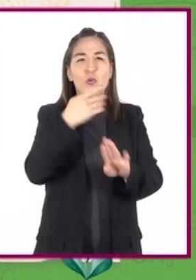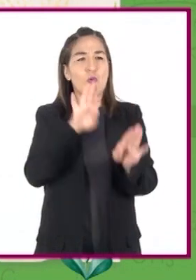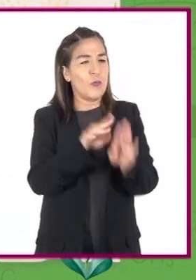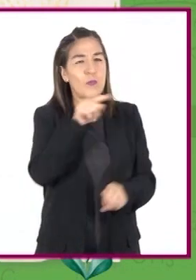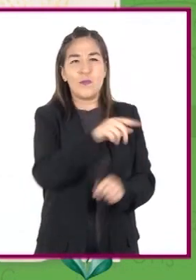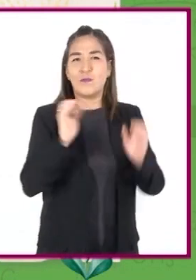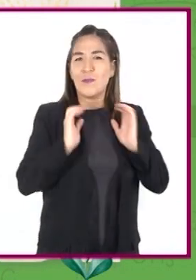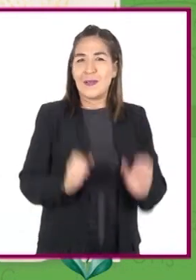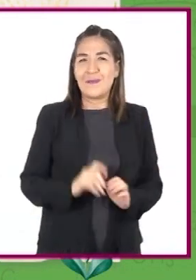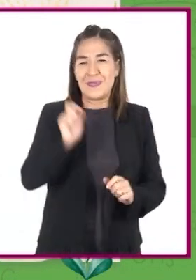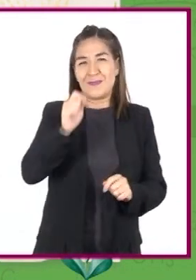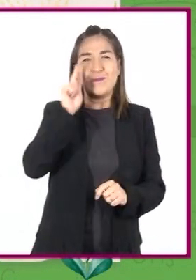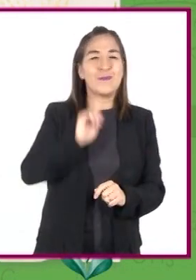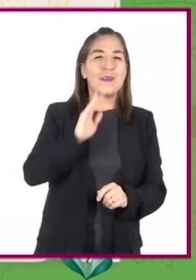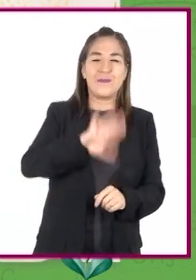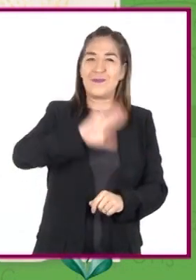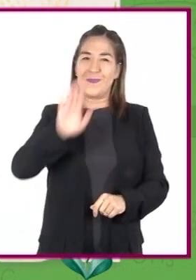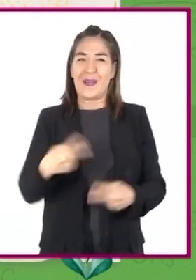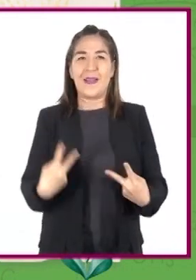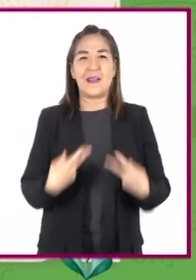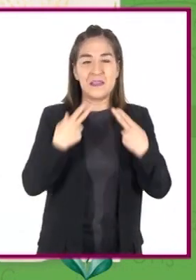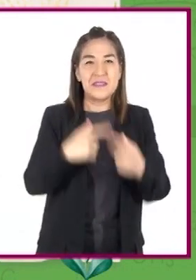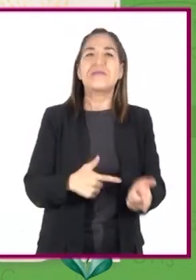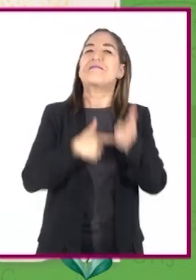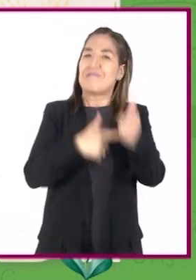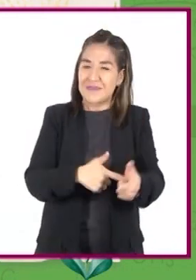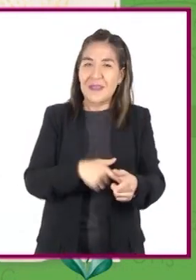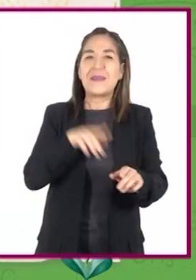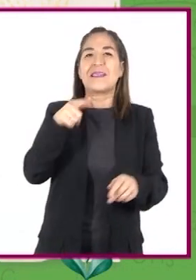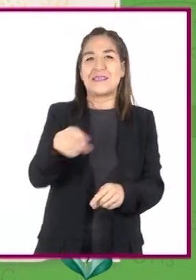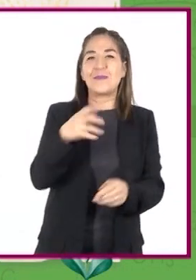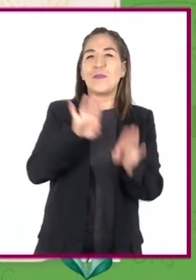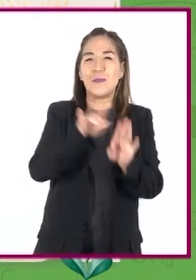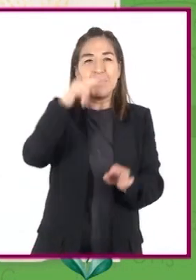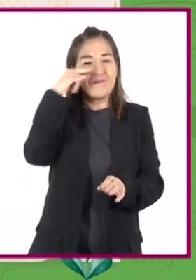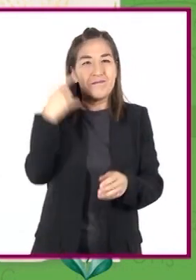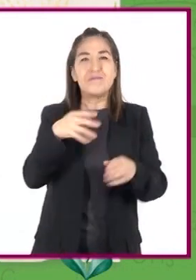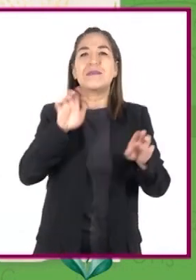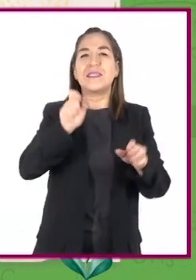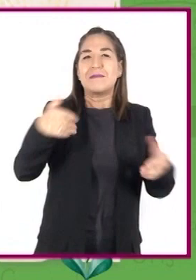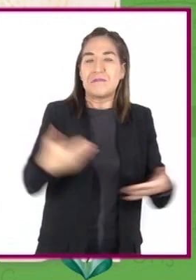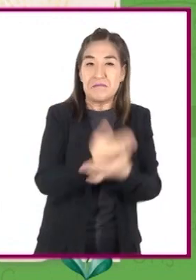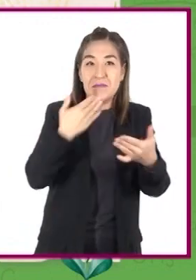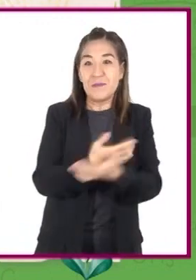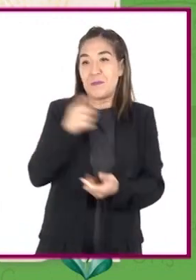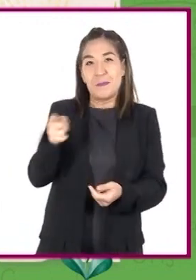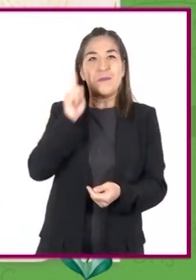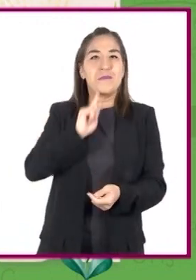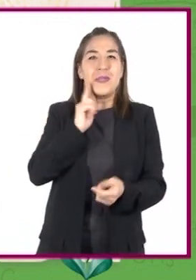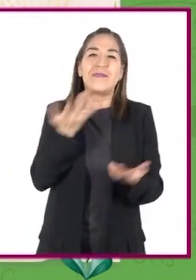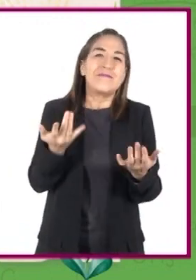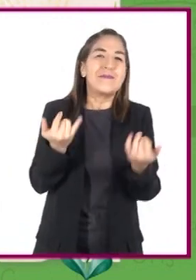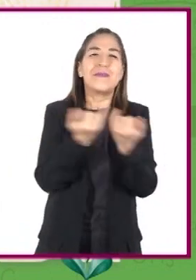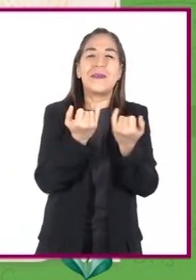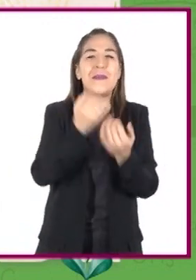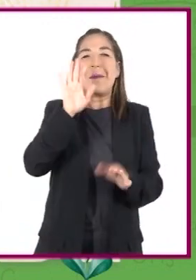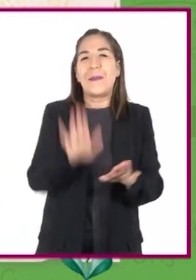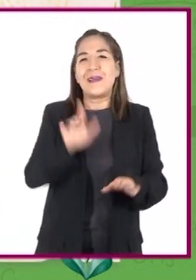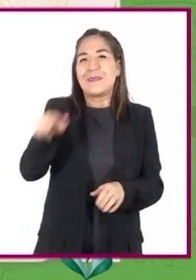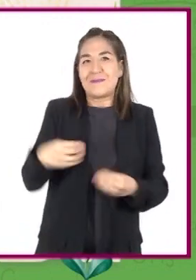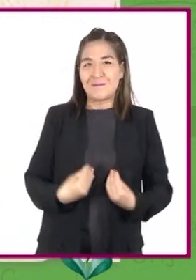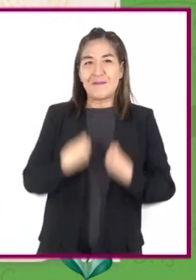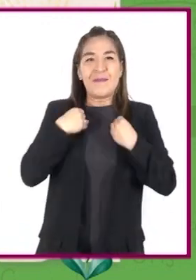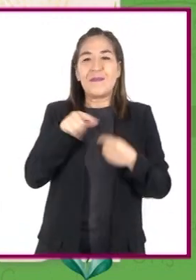y siguen multiplicándose. En cierta forma, ella sigue viva y ayudando a la ciencia médica, más